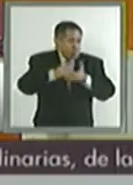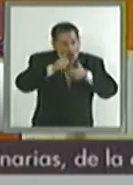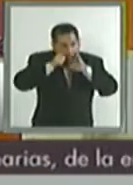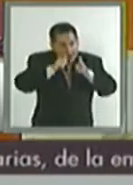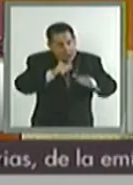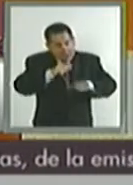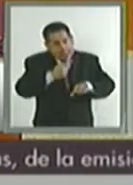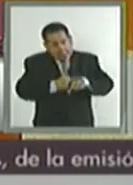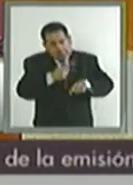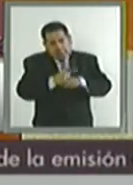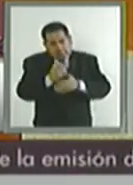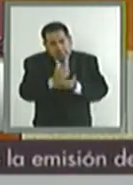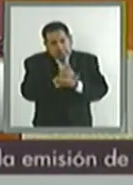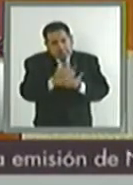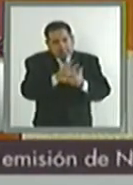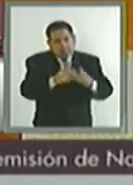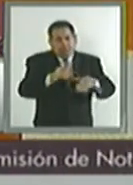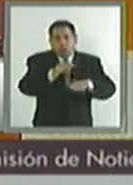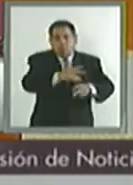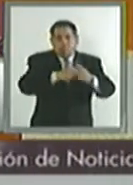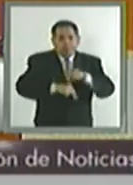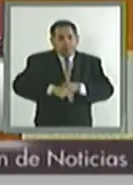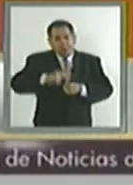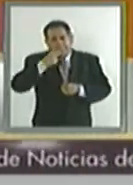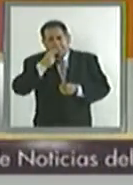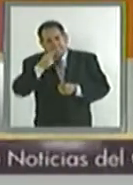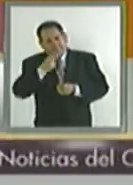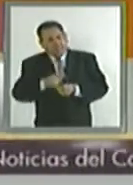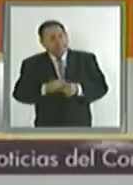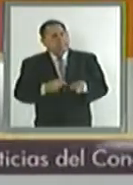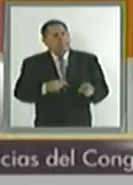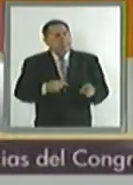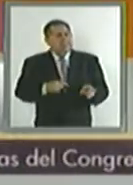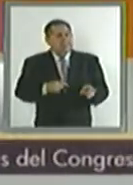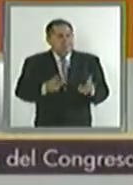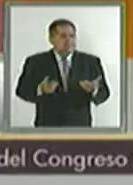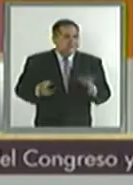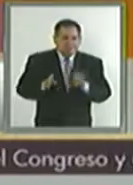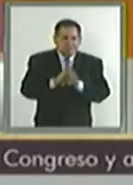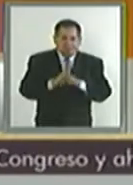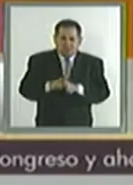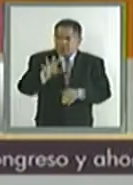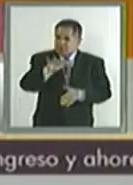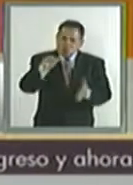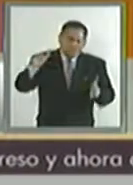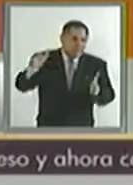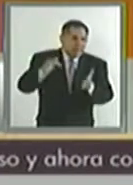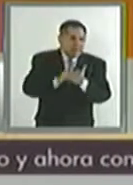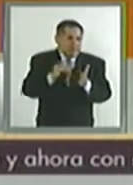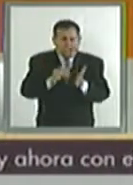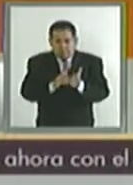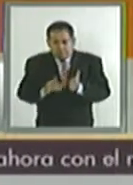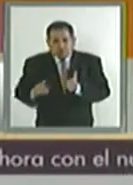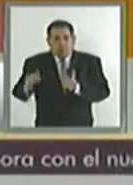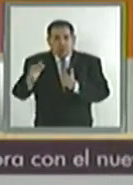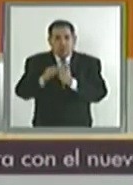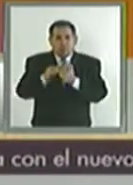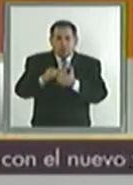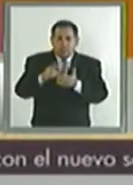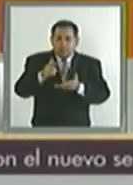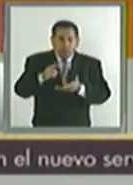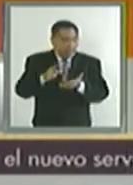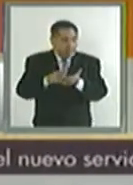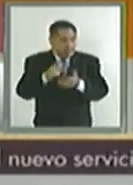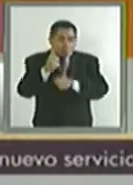atender enfermedades relacionadas con el consumo de tabaco, y estamos hablando de 50 mil millones de